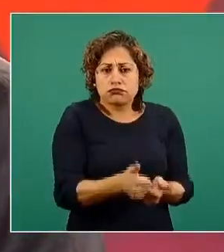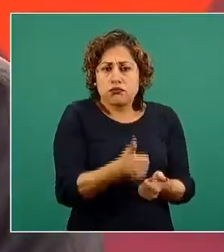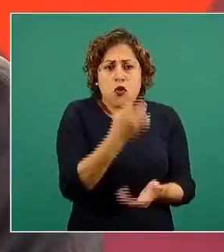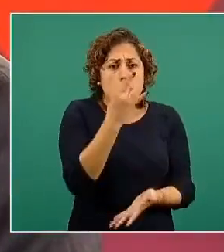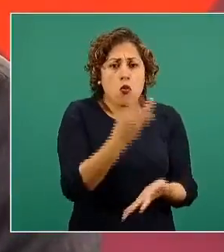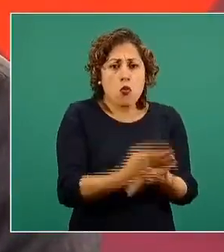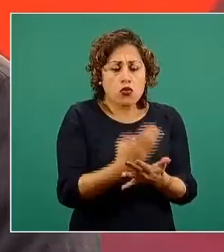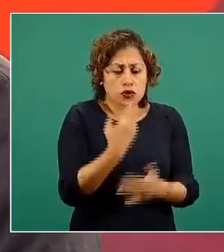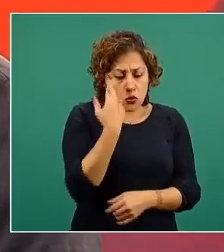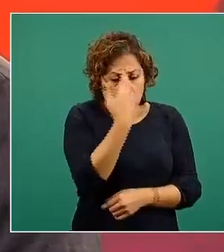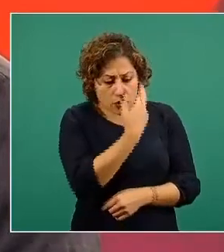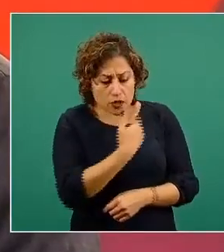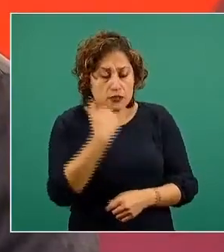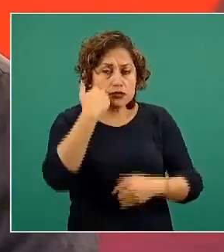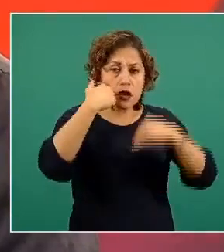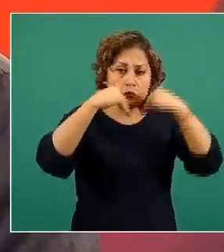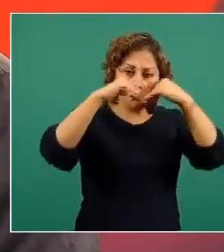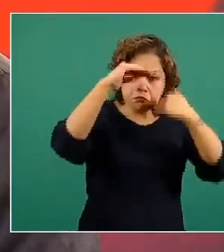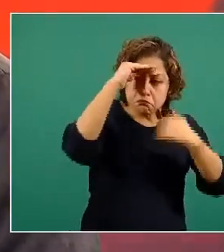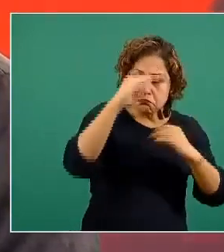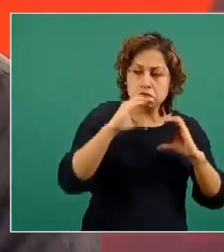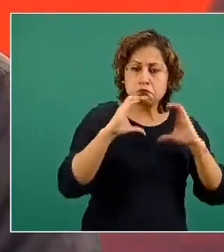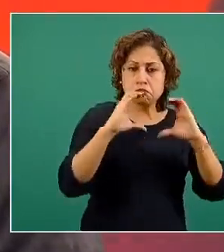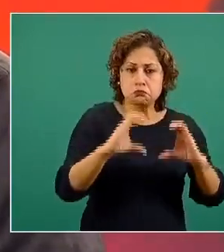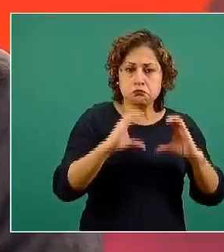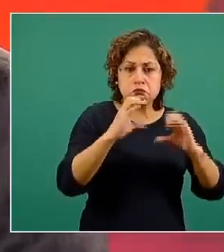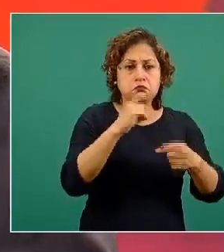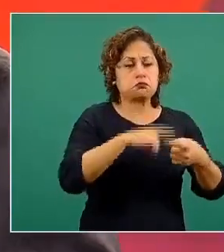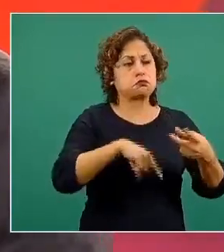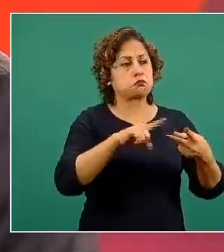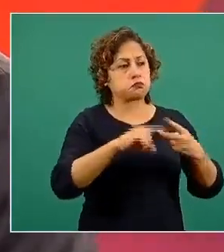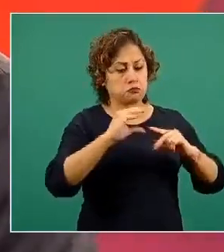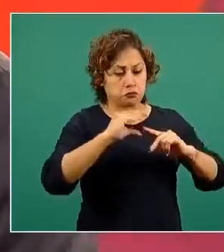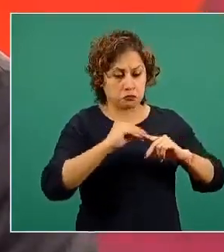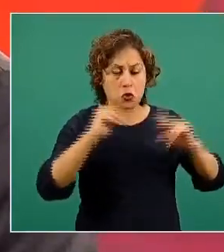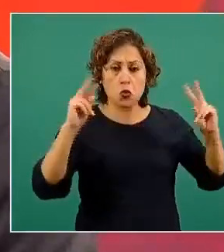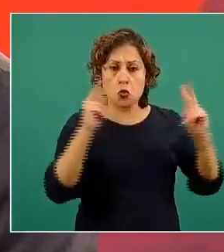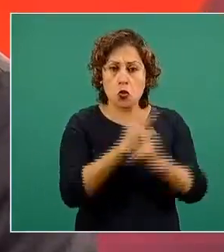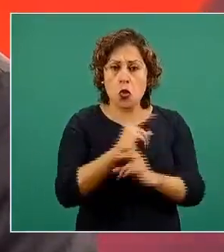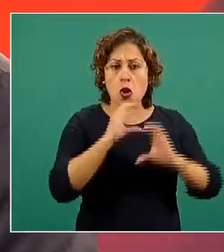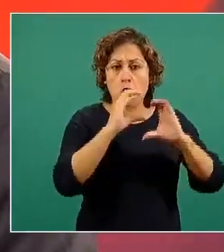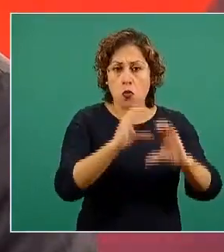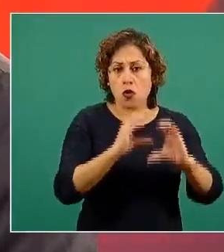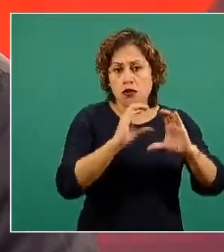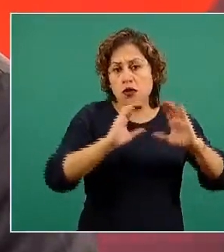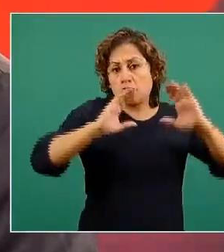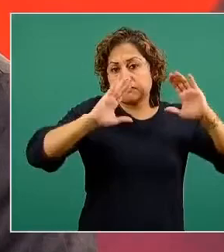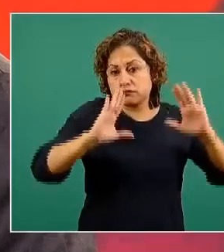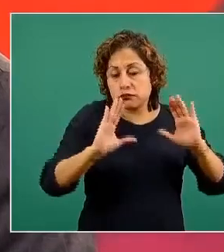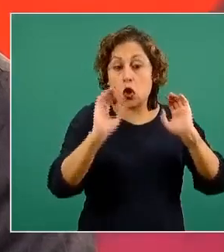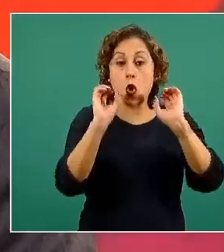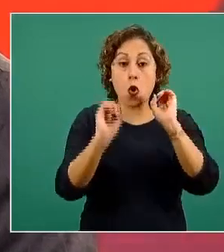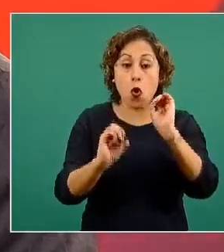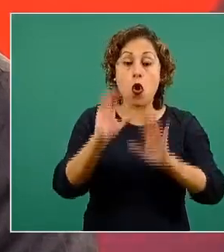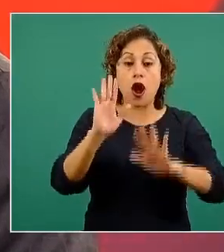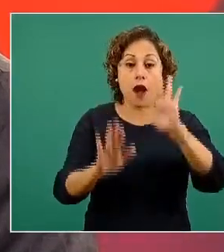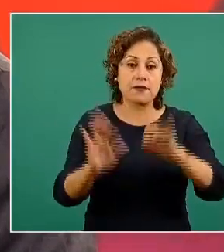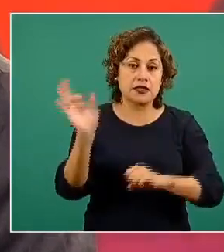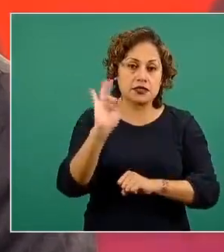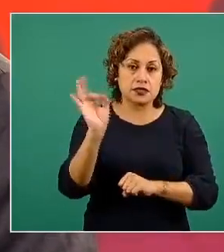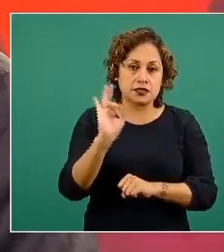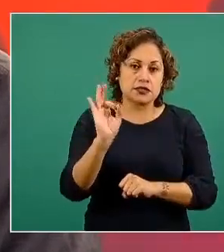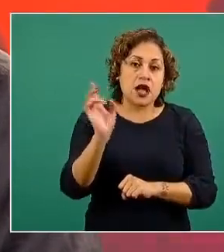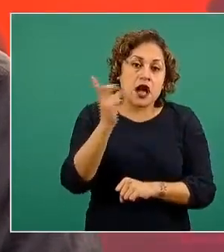oxigenación, temperatura en casa. Puede decidir, como también se han establecido protocolos